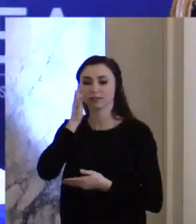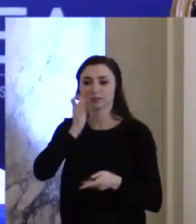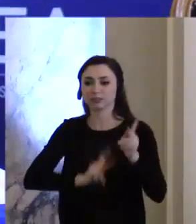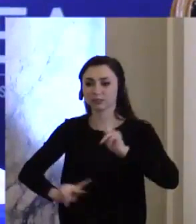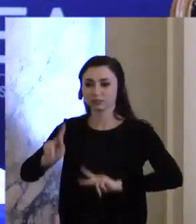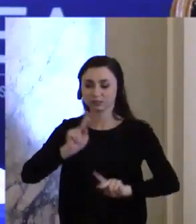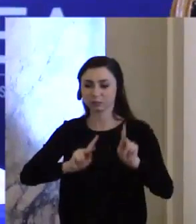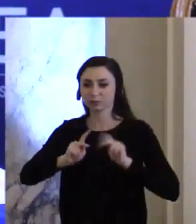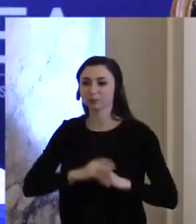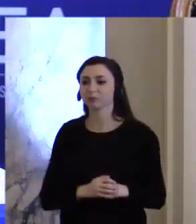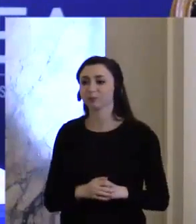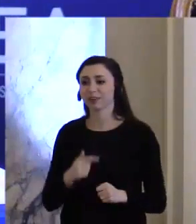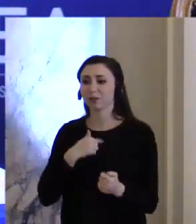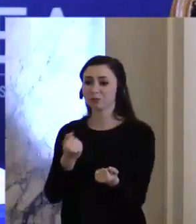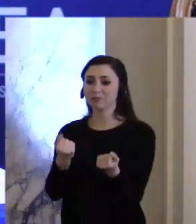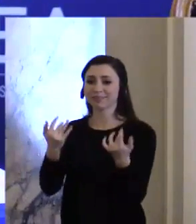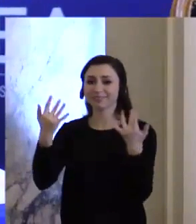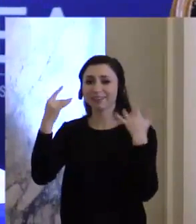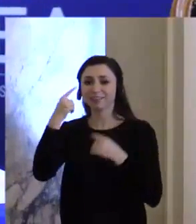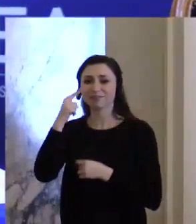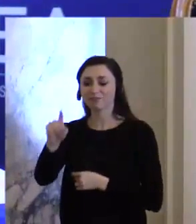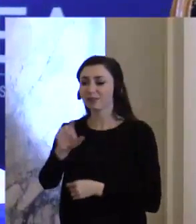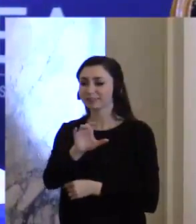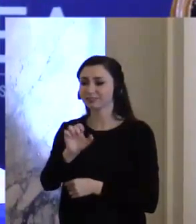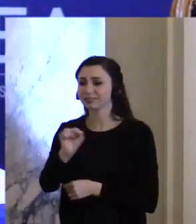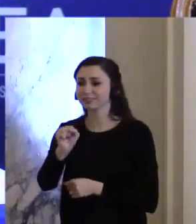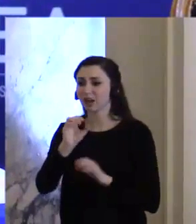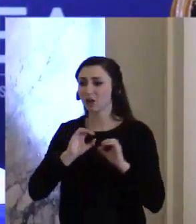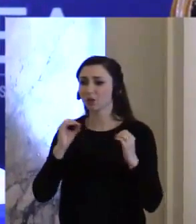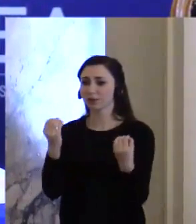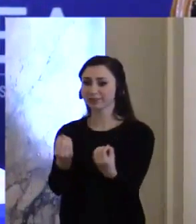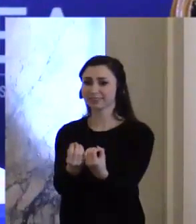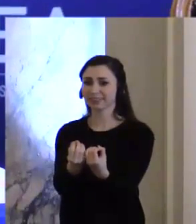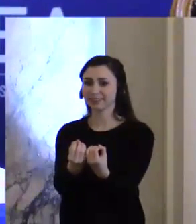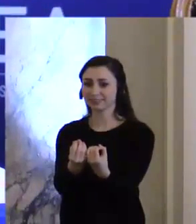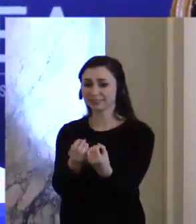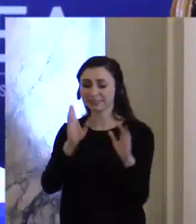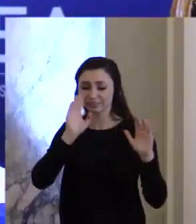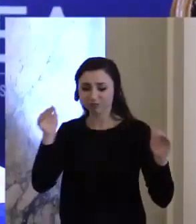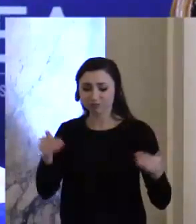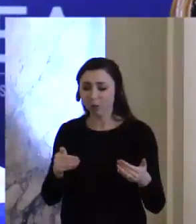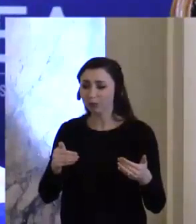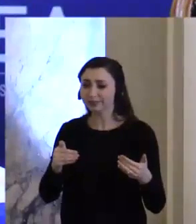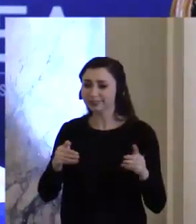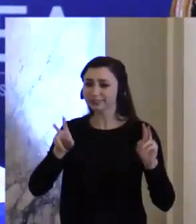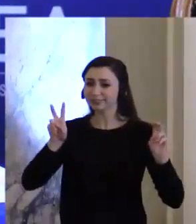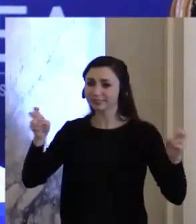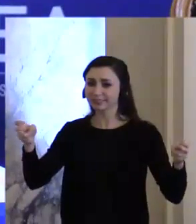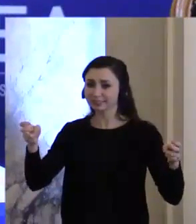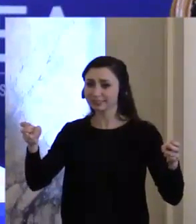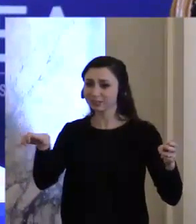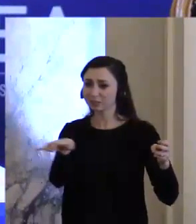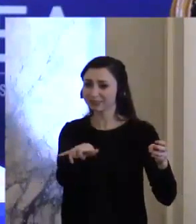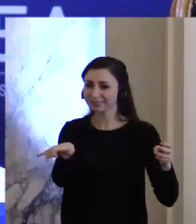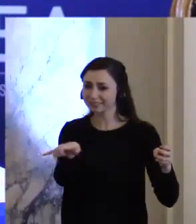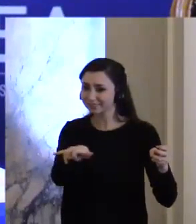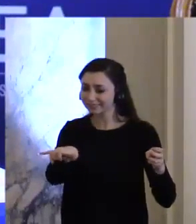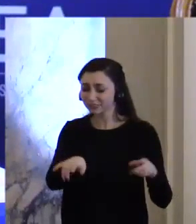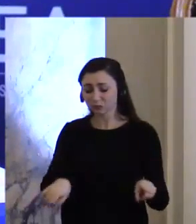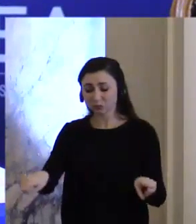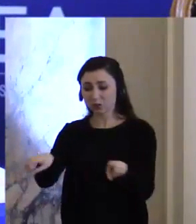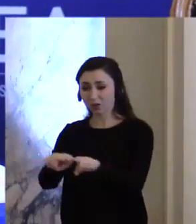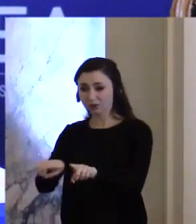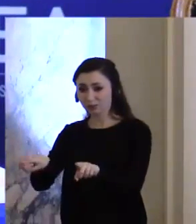aquellas organizaciones de la sociedad civil cuya misión se centra en estos temas puedan convertirse también en